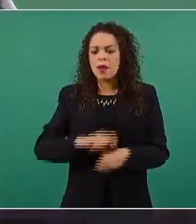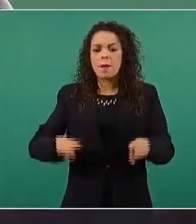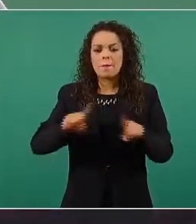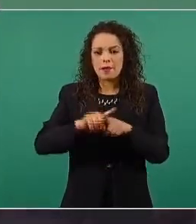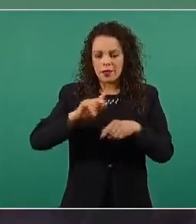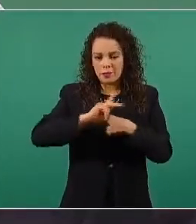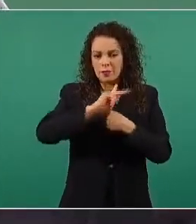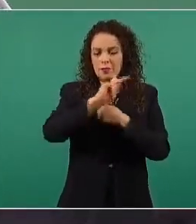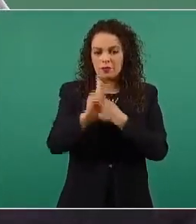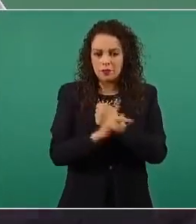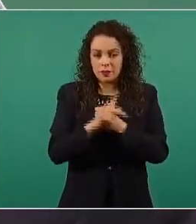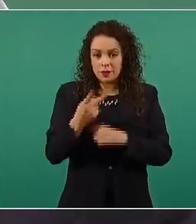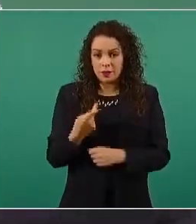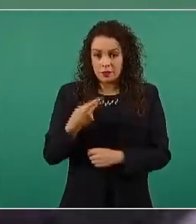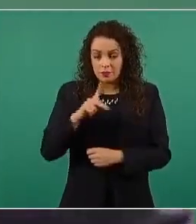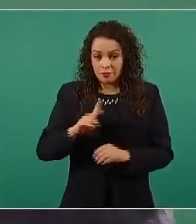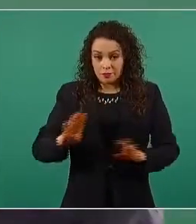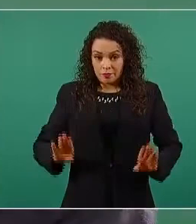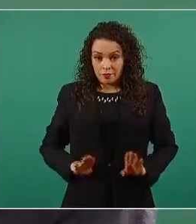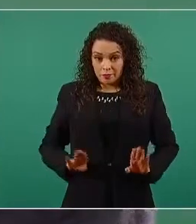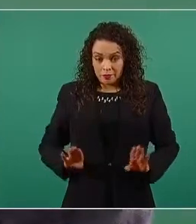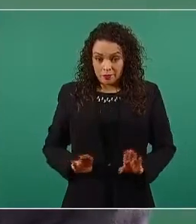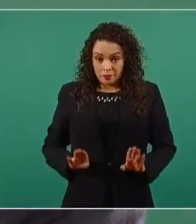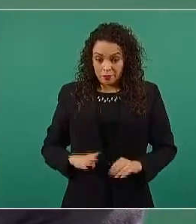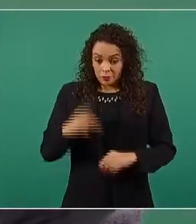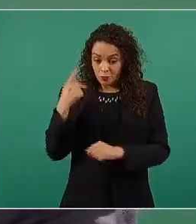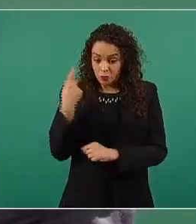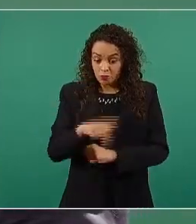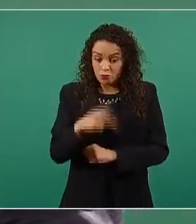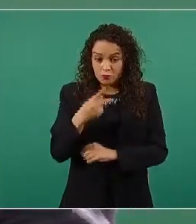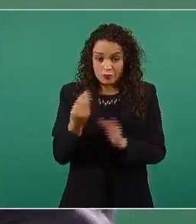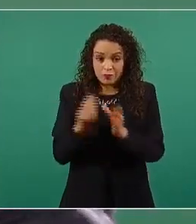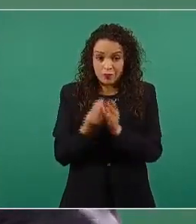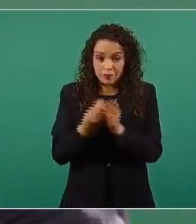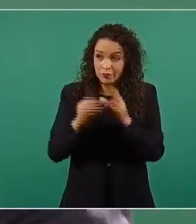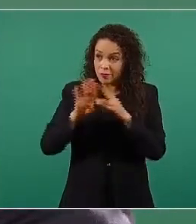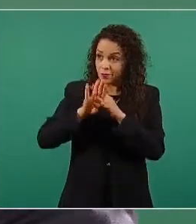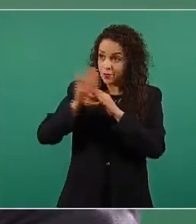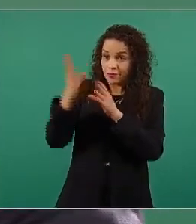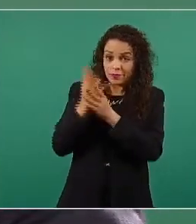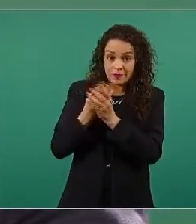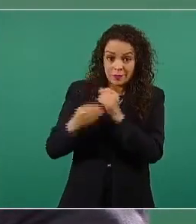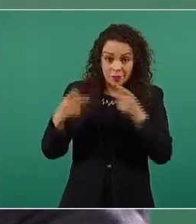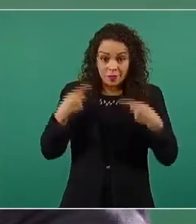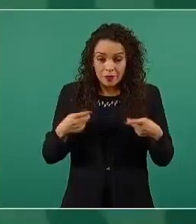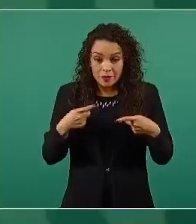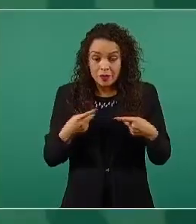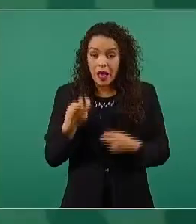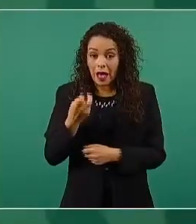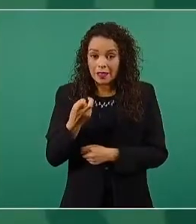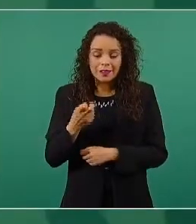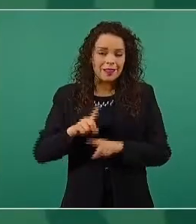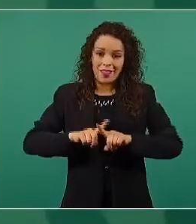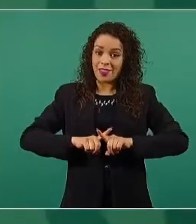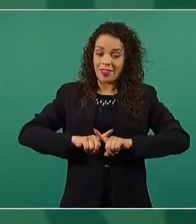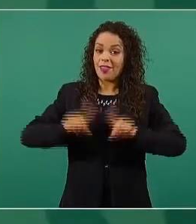pero el comportamiento del migrante puede ser distinto.